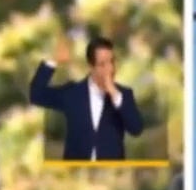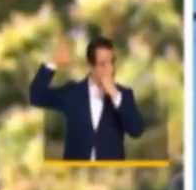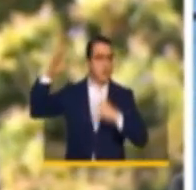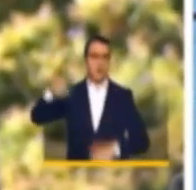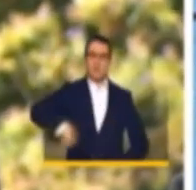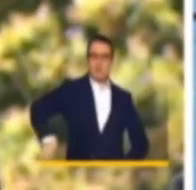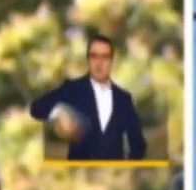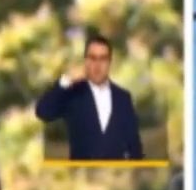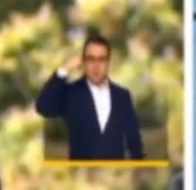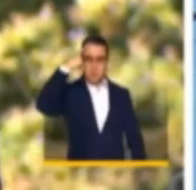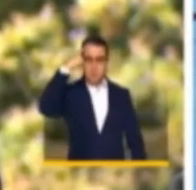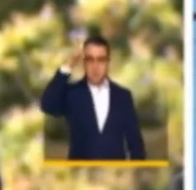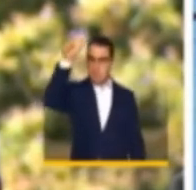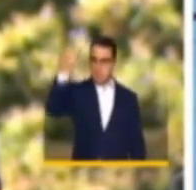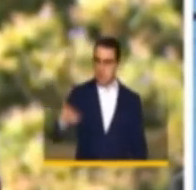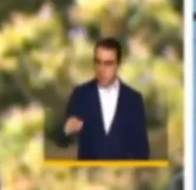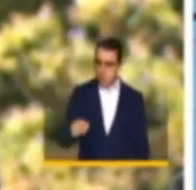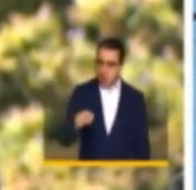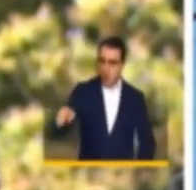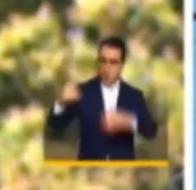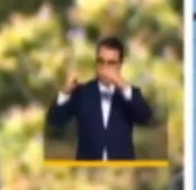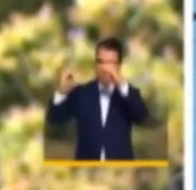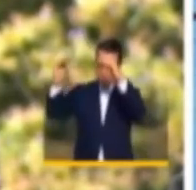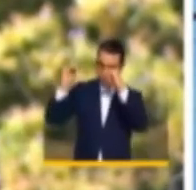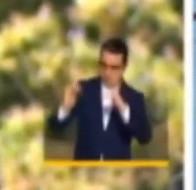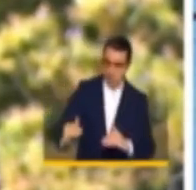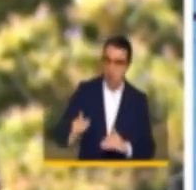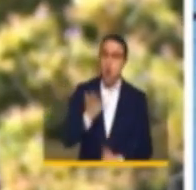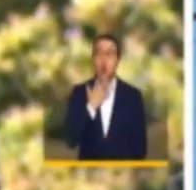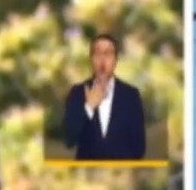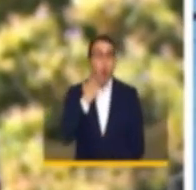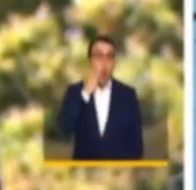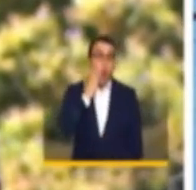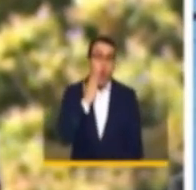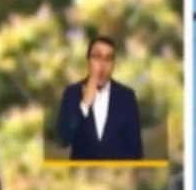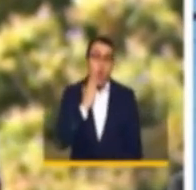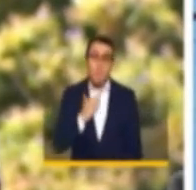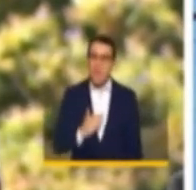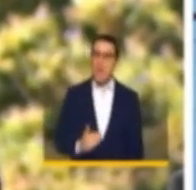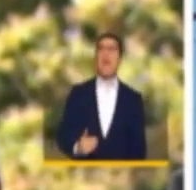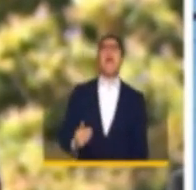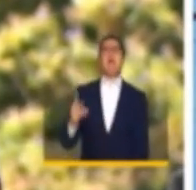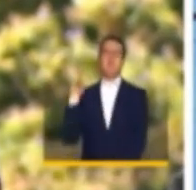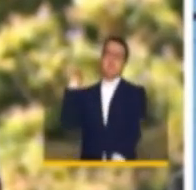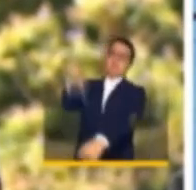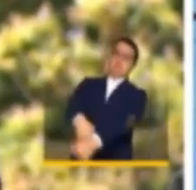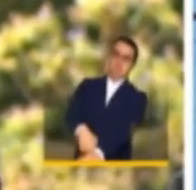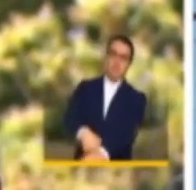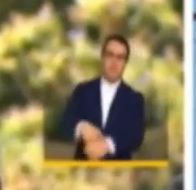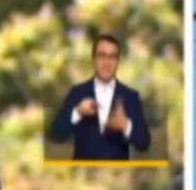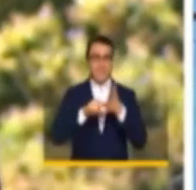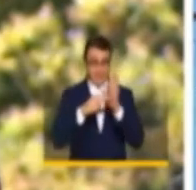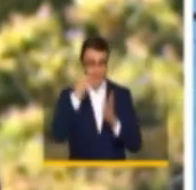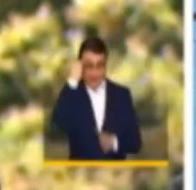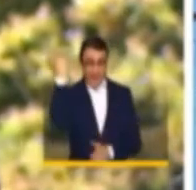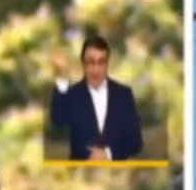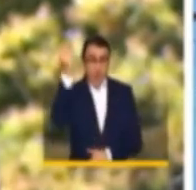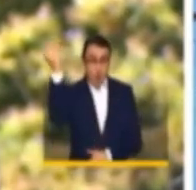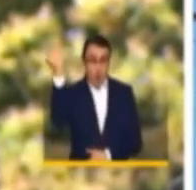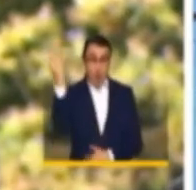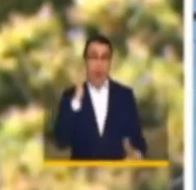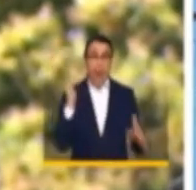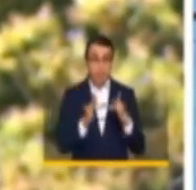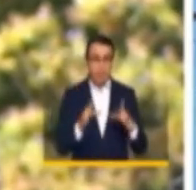de la política a la sociedad. Hay un libro lindísimo de Pecot, un estudioso francés, sobre la guerra civil